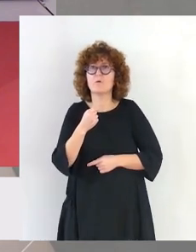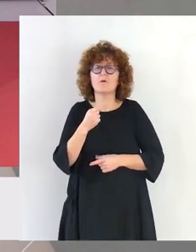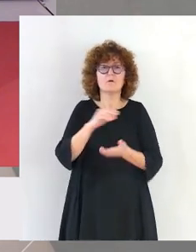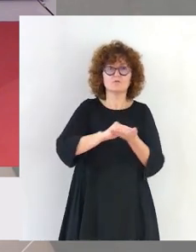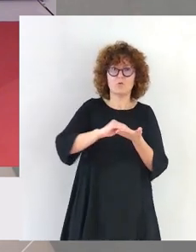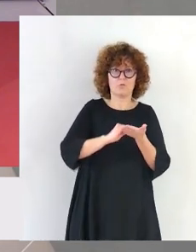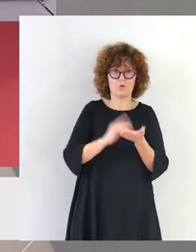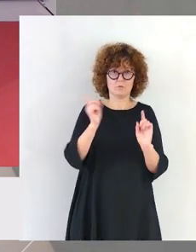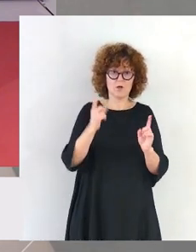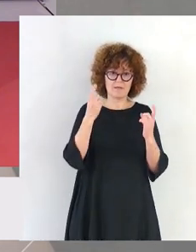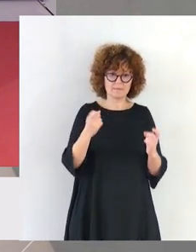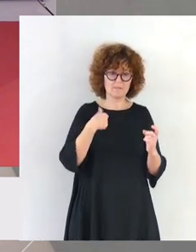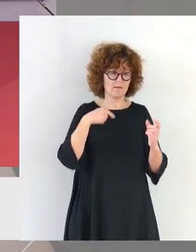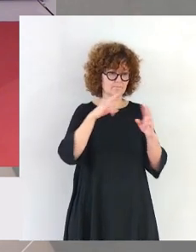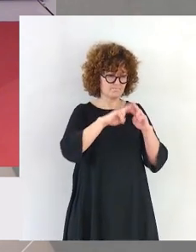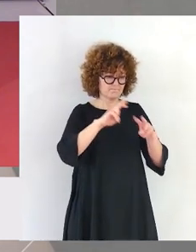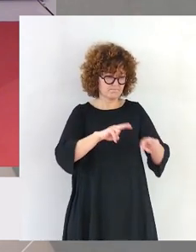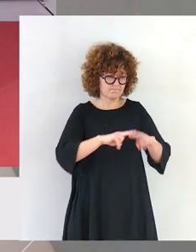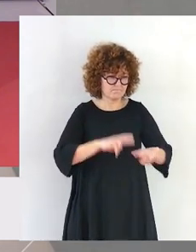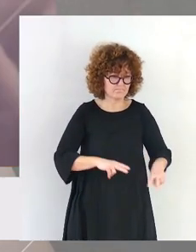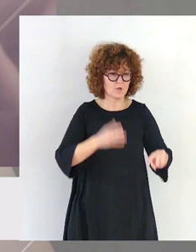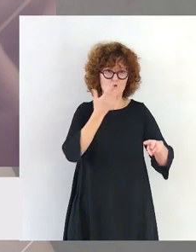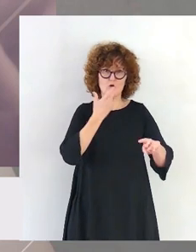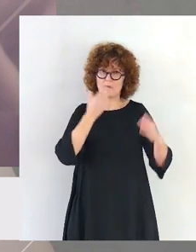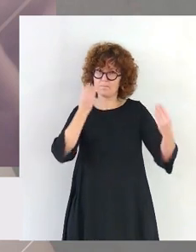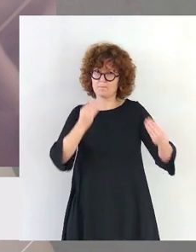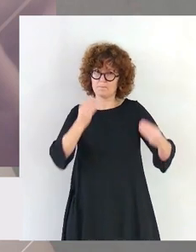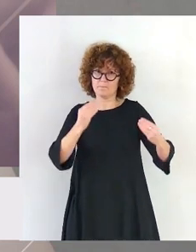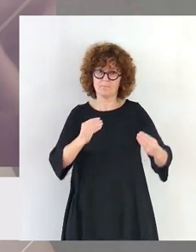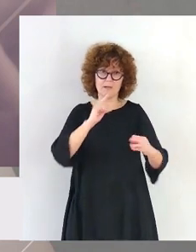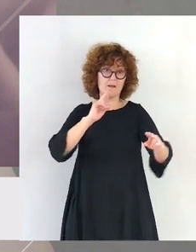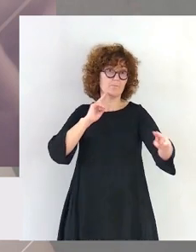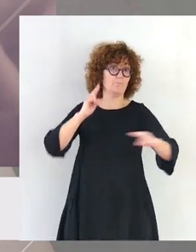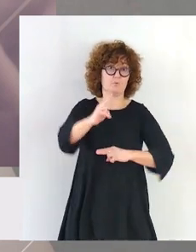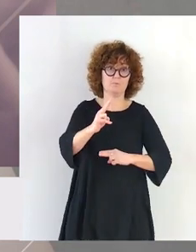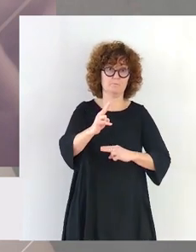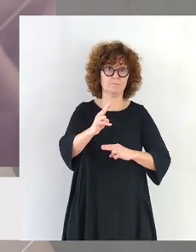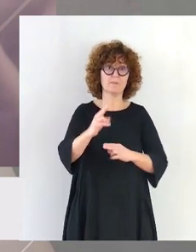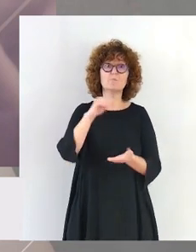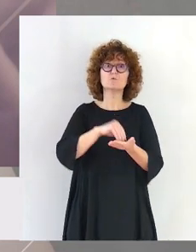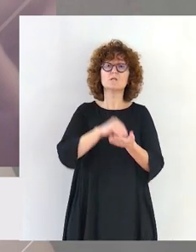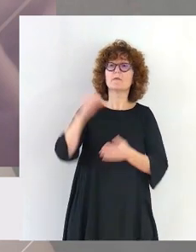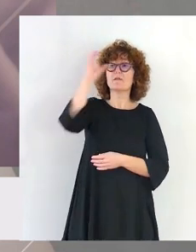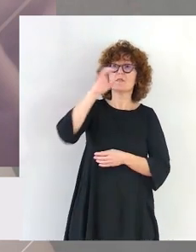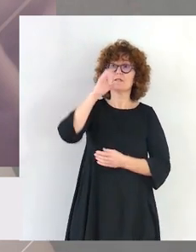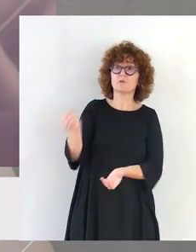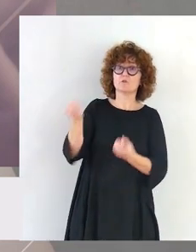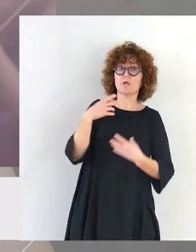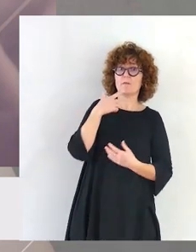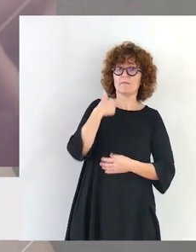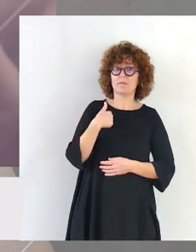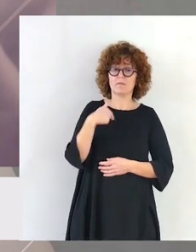profundidad que requiere análisis y que requiere conocerlo con detenimiento de hecho muchas veces los científicos nos dicen caminamos por